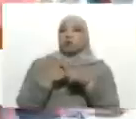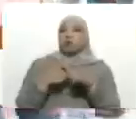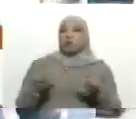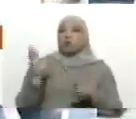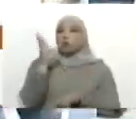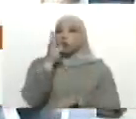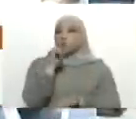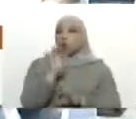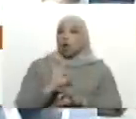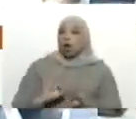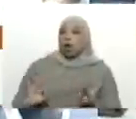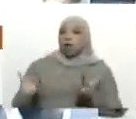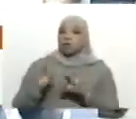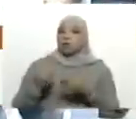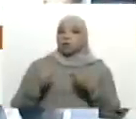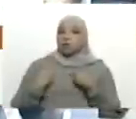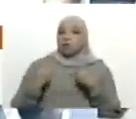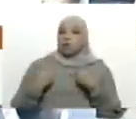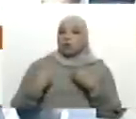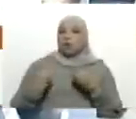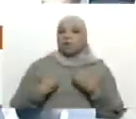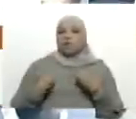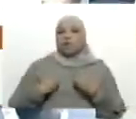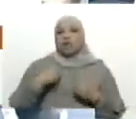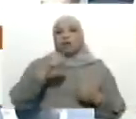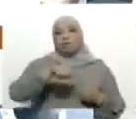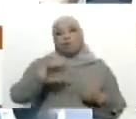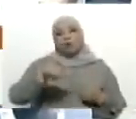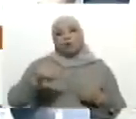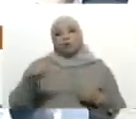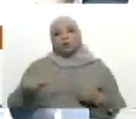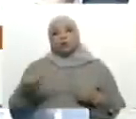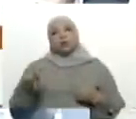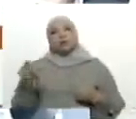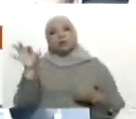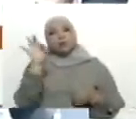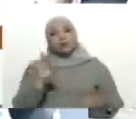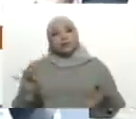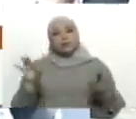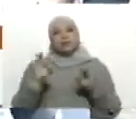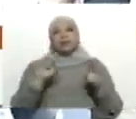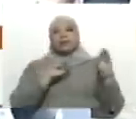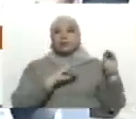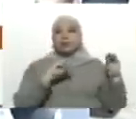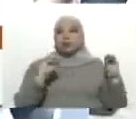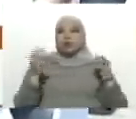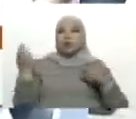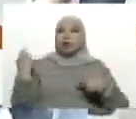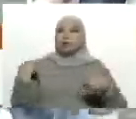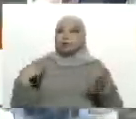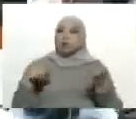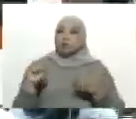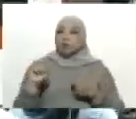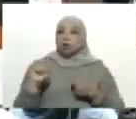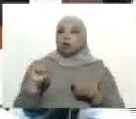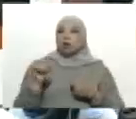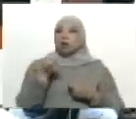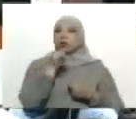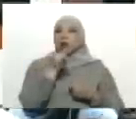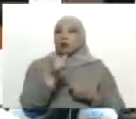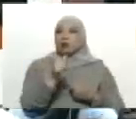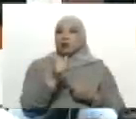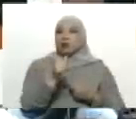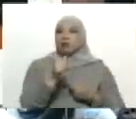libre no tiene nada someter sociedades vidas personas a esa entelequia llamada mercado y una narrativa